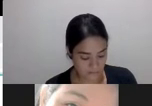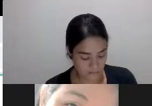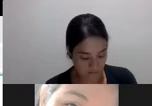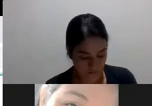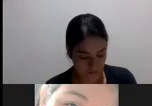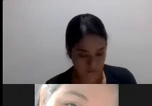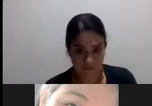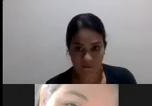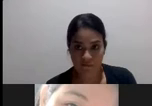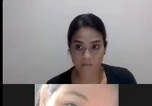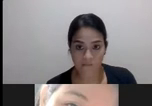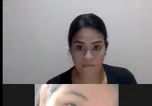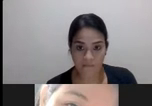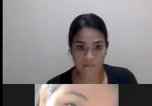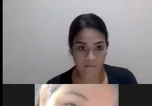Vemos.